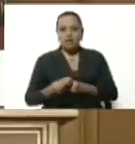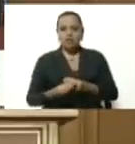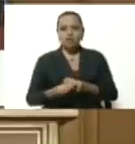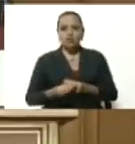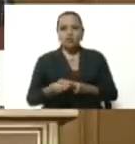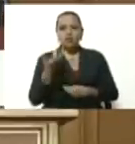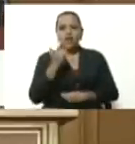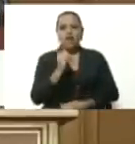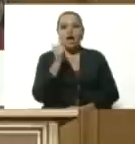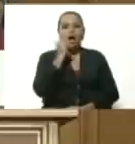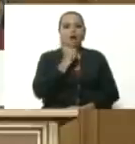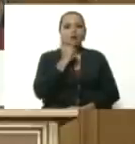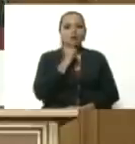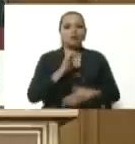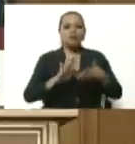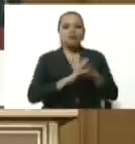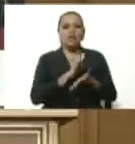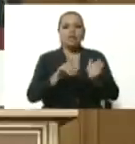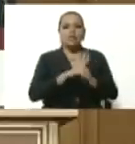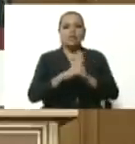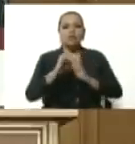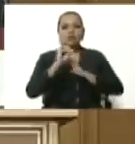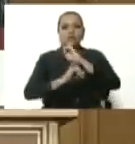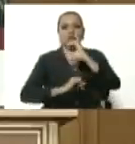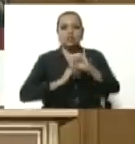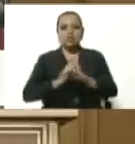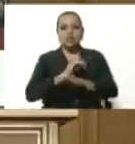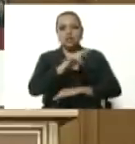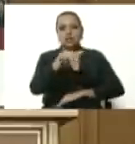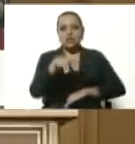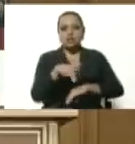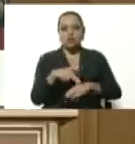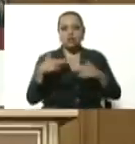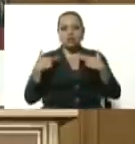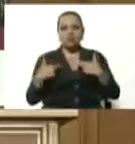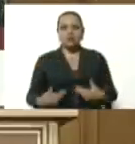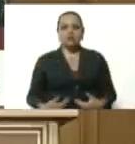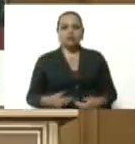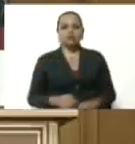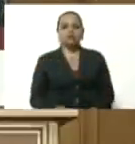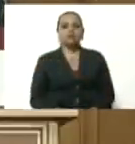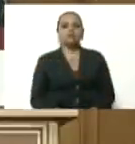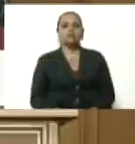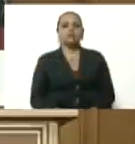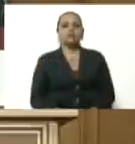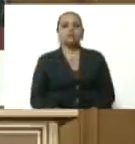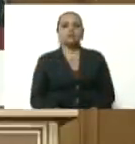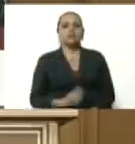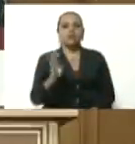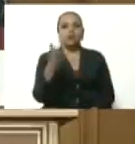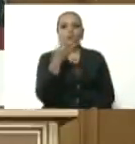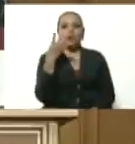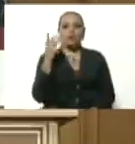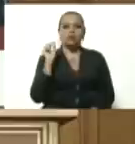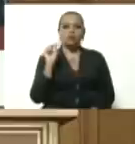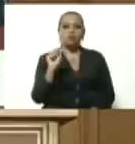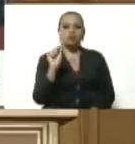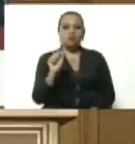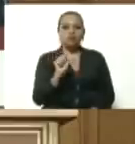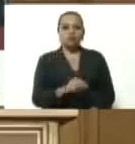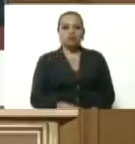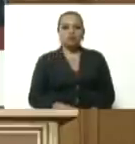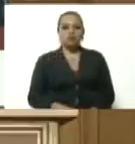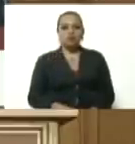violaciones flagrantes al derecho nacional y a los derechos humanos. El cuarto punto, en